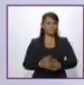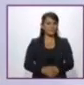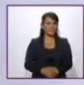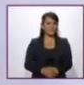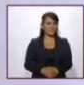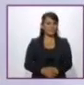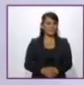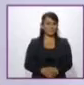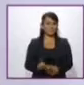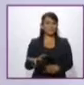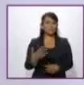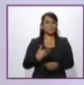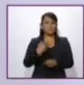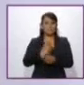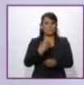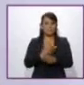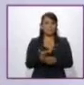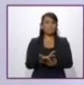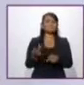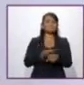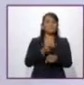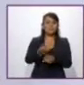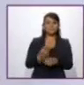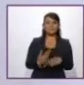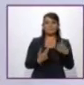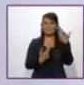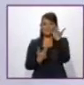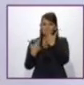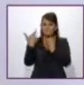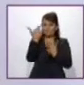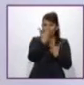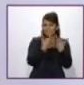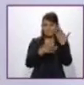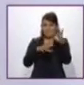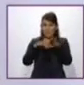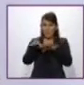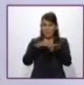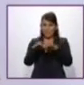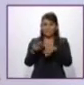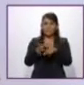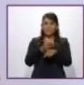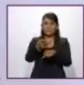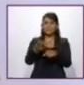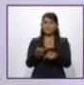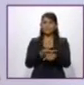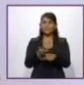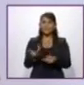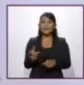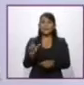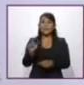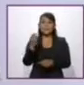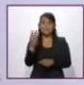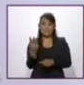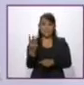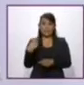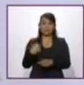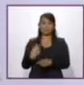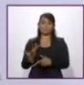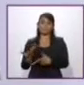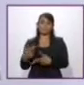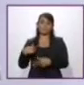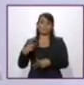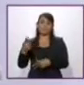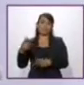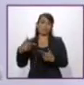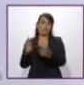premia la reelección por hacer bien su trabajo, pudiste haber sido reelegido y 23 diputados de 22 votaron porque no